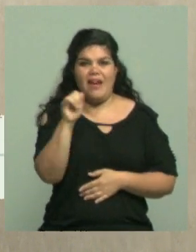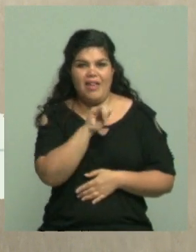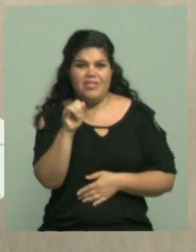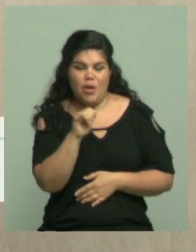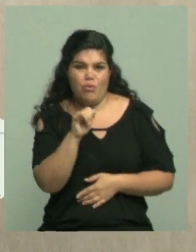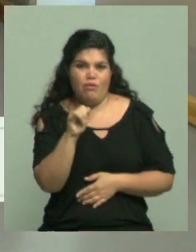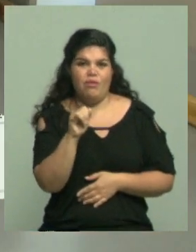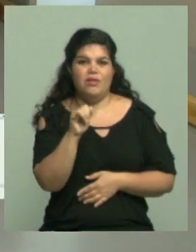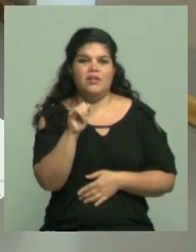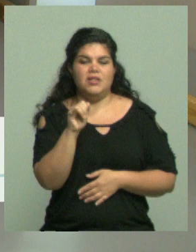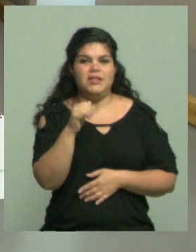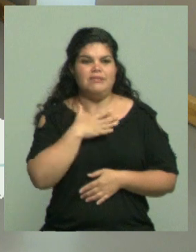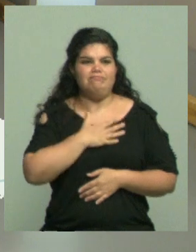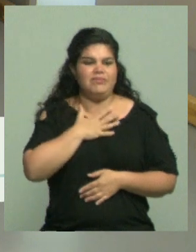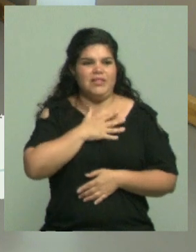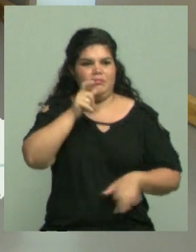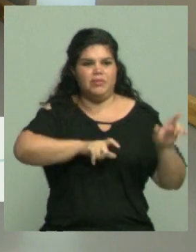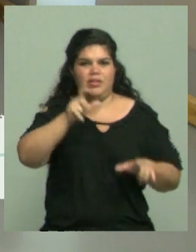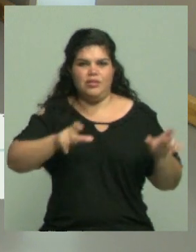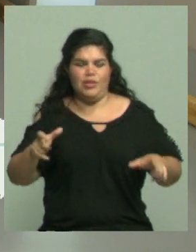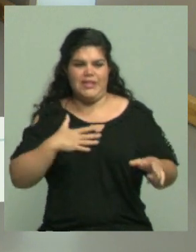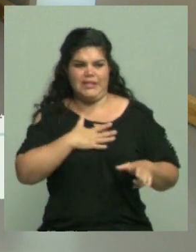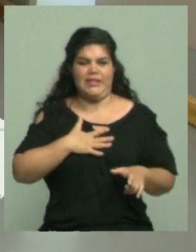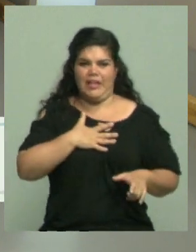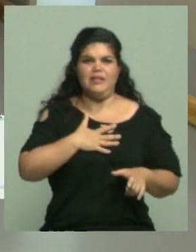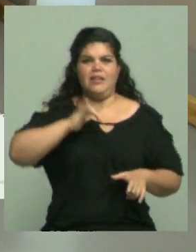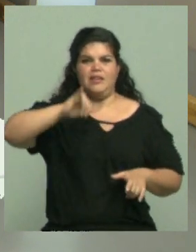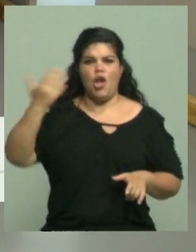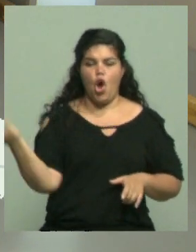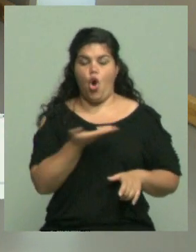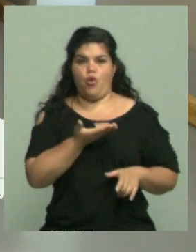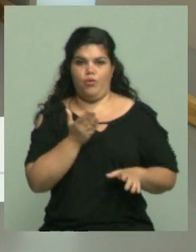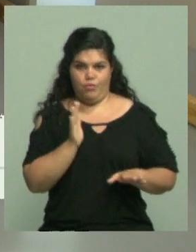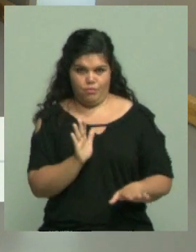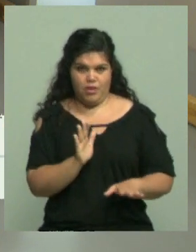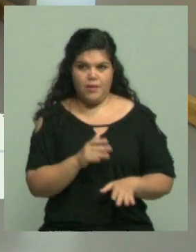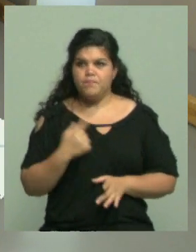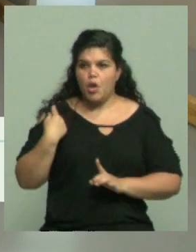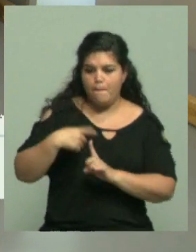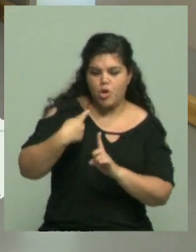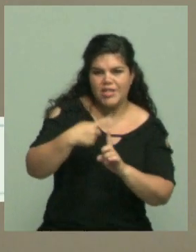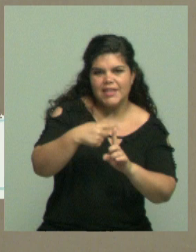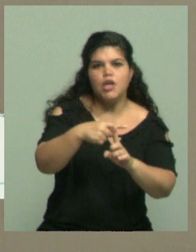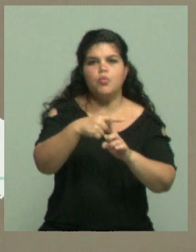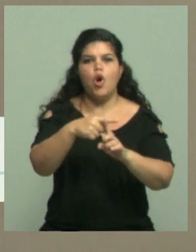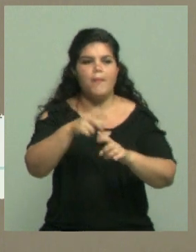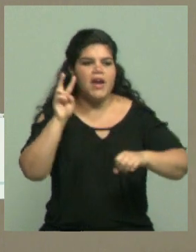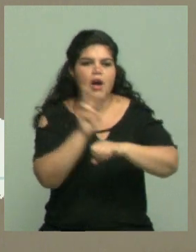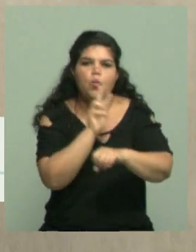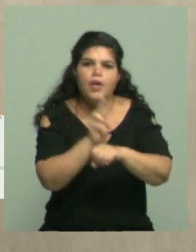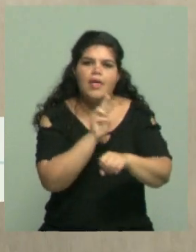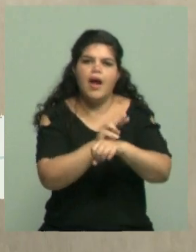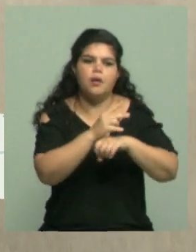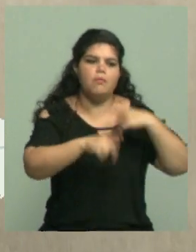como una... no con esa visión positiva que le digo, que veo yo, que es, bueno, protejamos el sistema. El sistema, le digo,